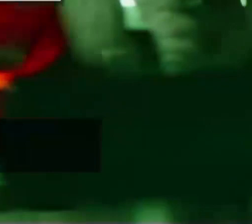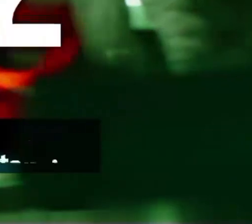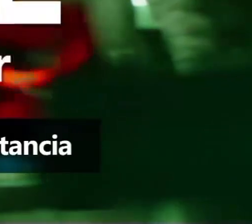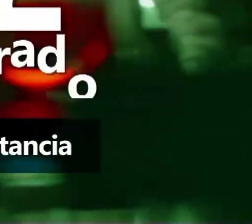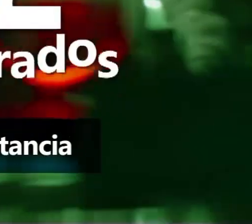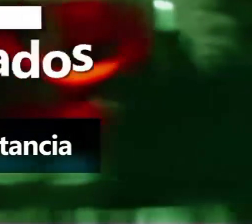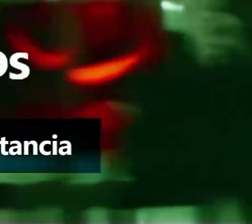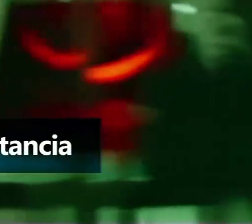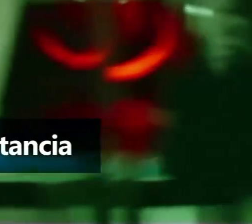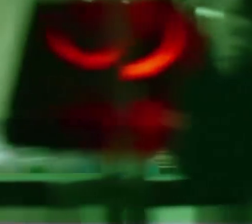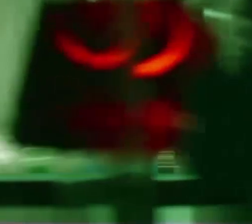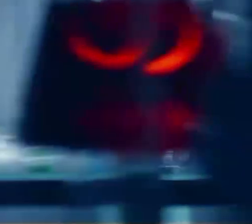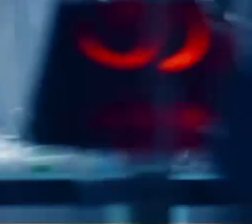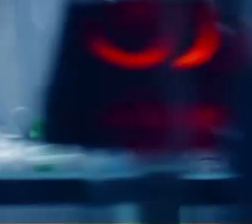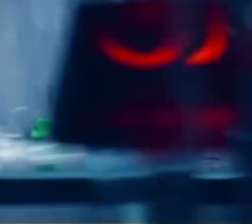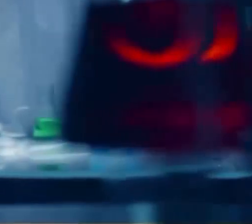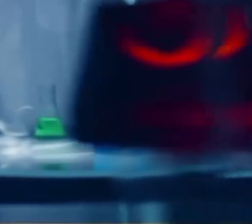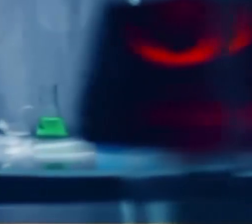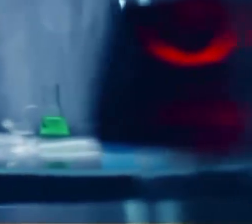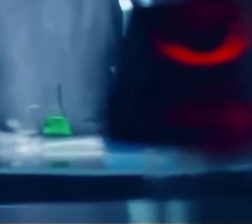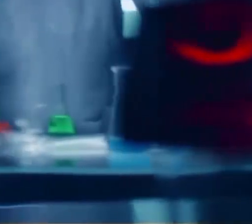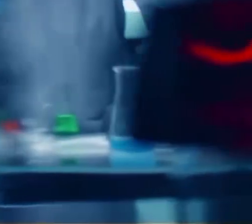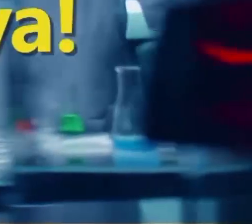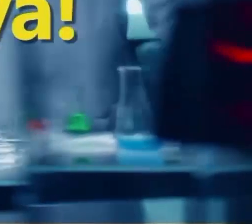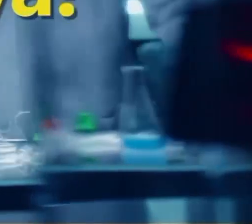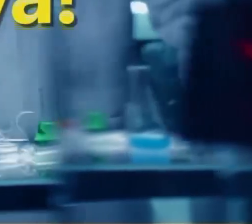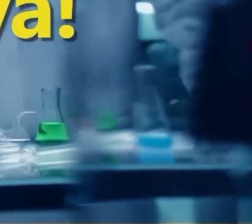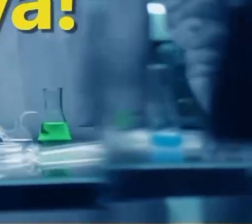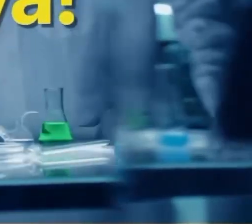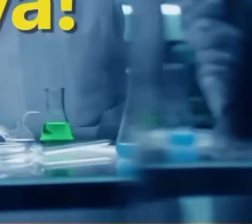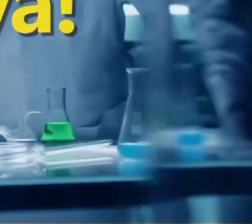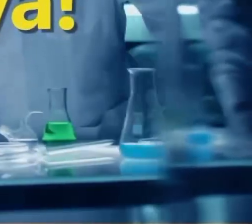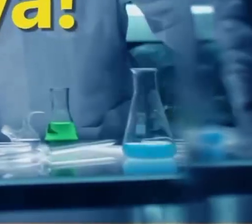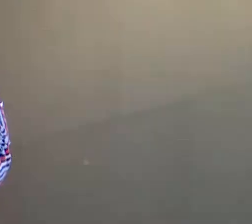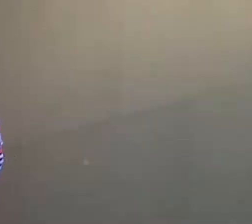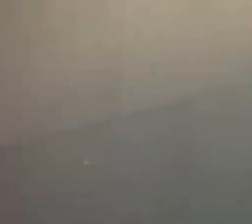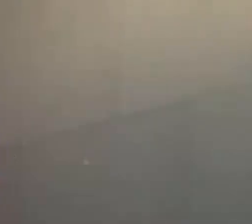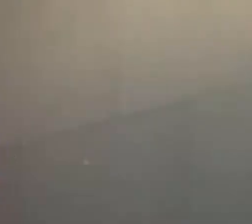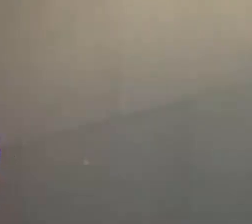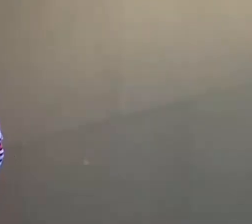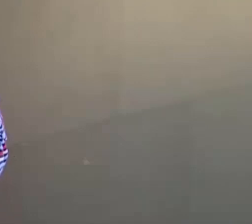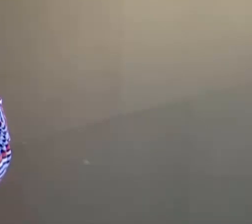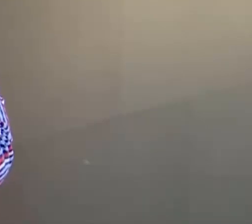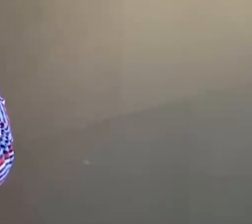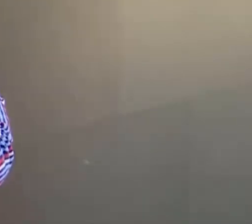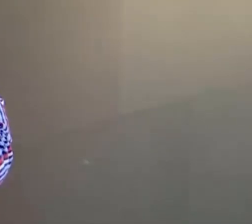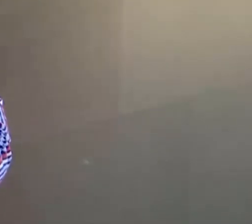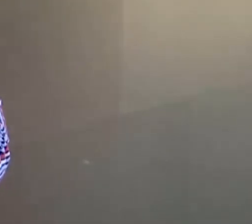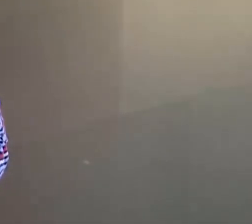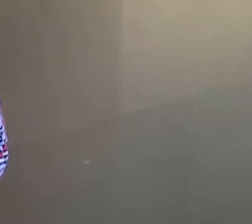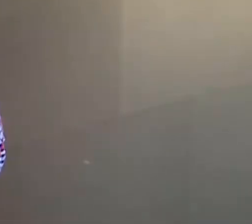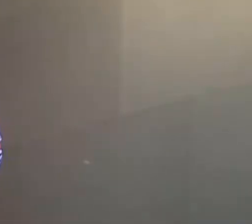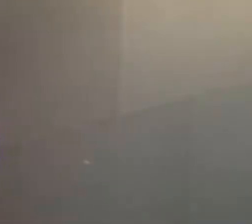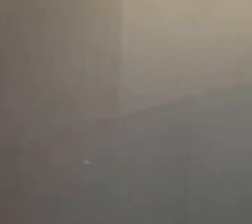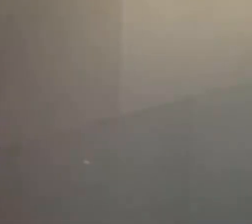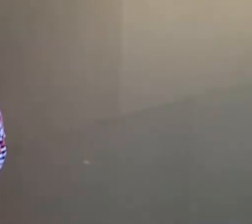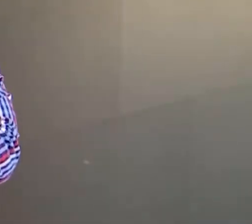el number one que el mundo necesita. Universidad Antonio Nariño. Vigilado Mineducación.